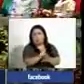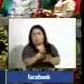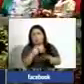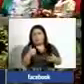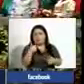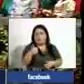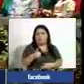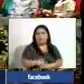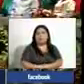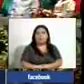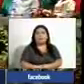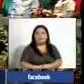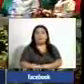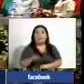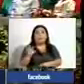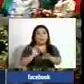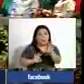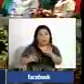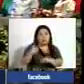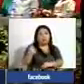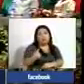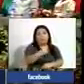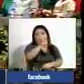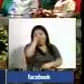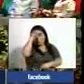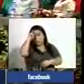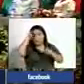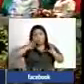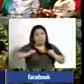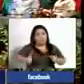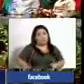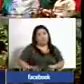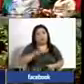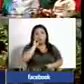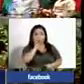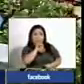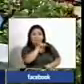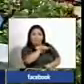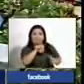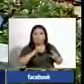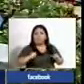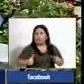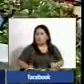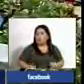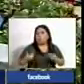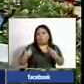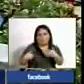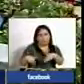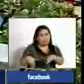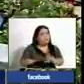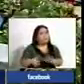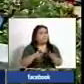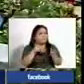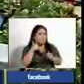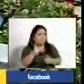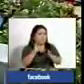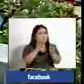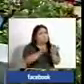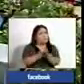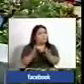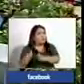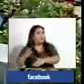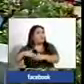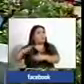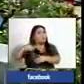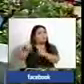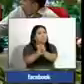alimentaria. Mientras tanto, algunos funcionarios insisten en que las autoridades gubernamentales están preparadas para hacerle frente a los efectos económicos